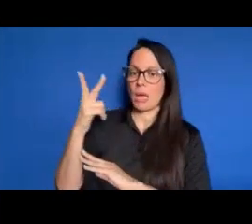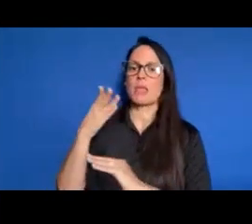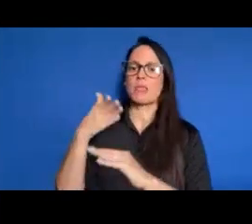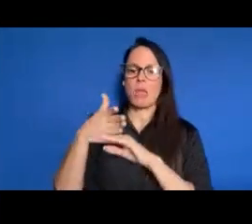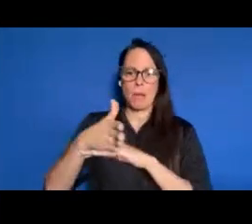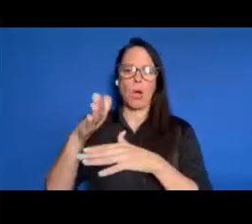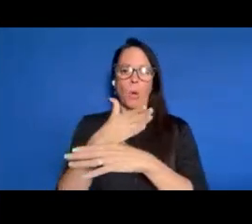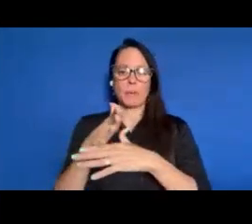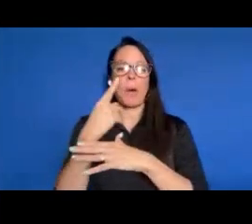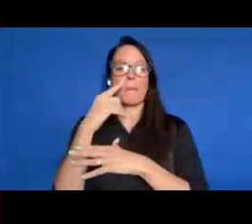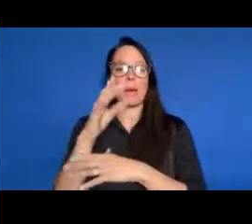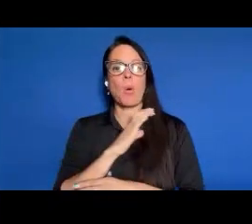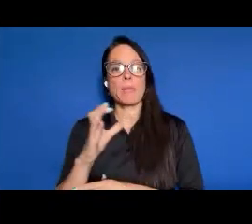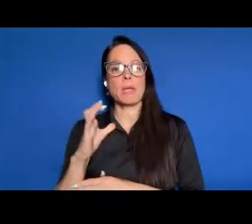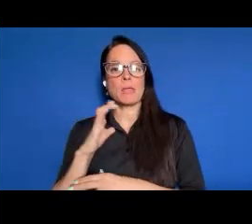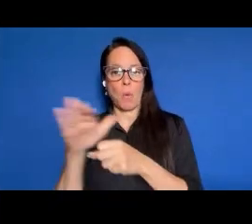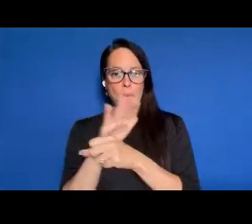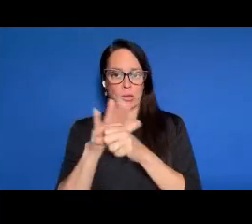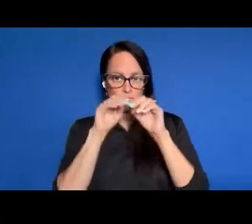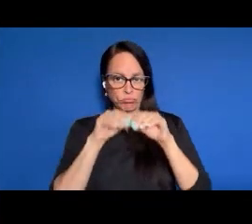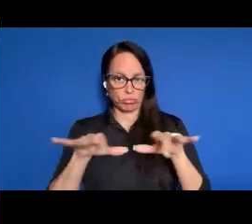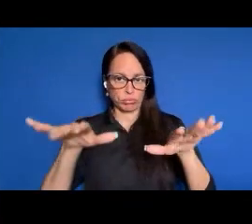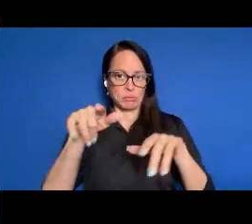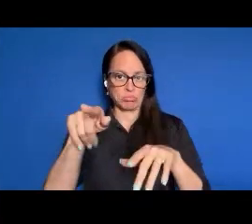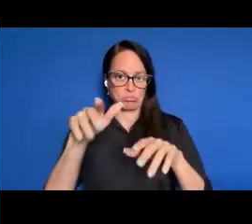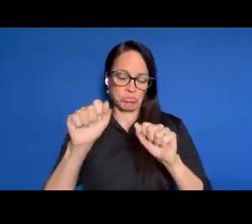lo reciba. Algo bien interesante es que